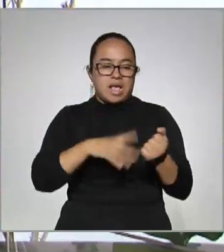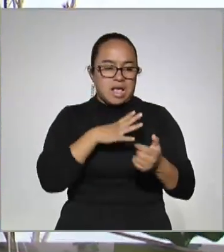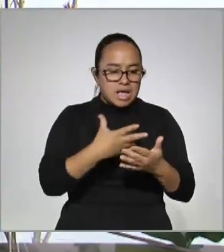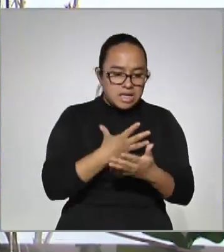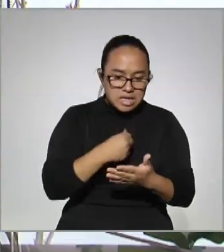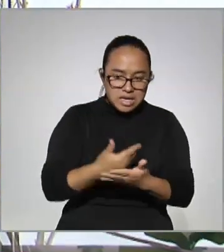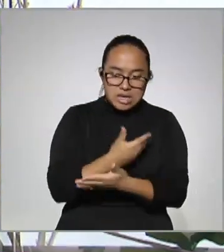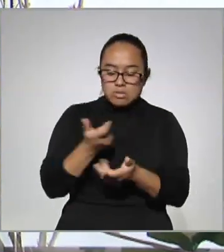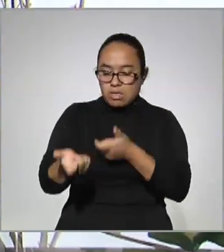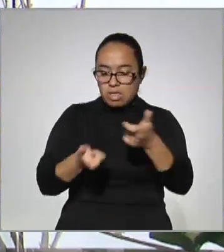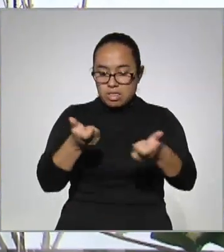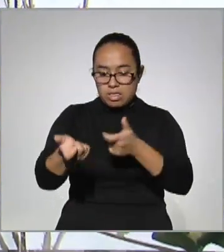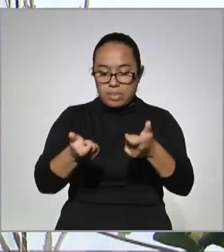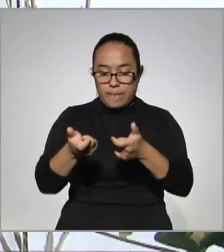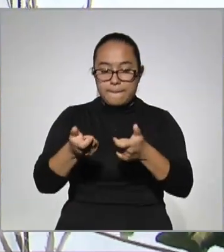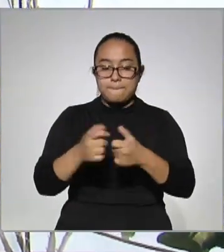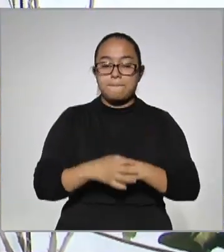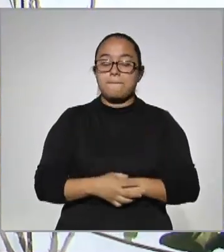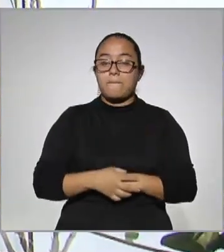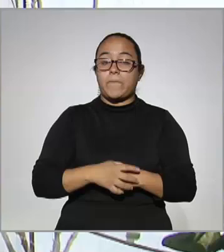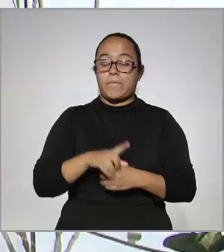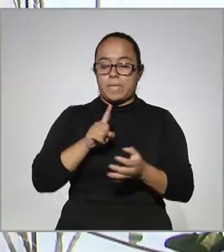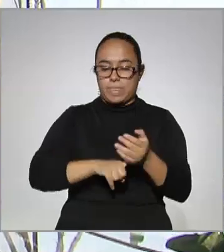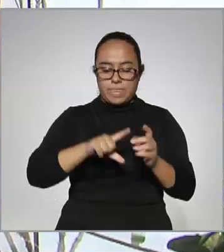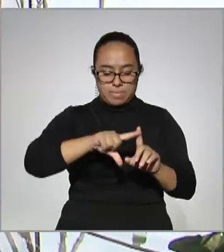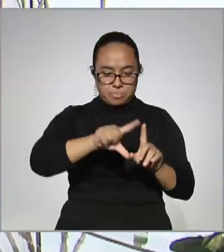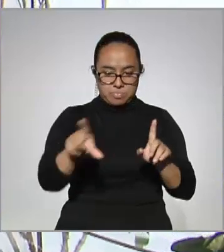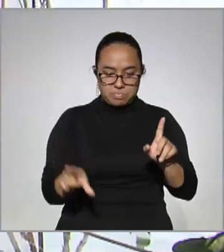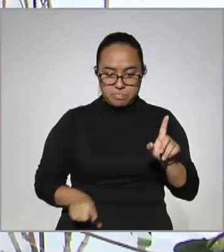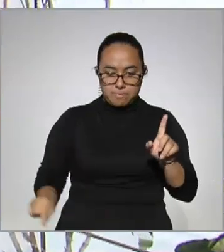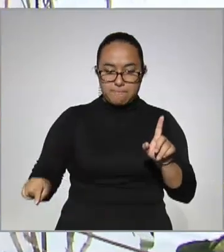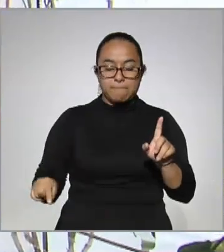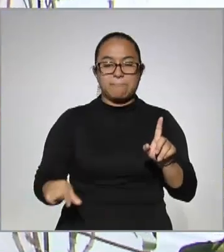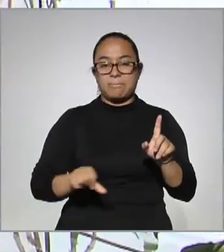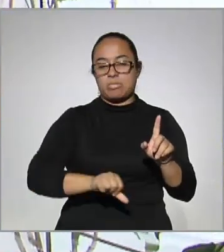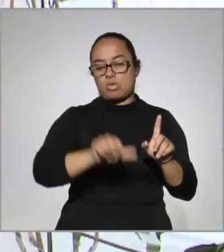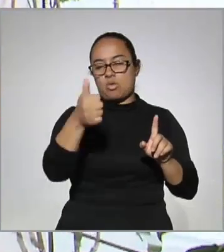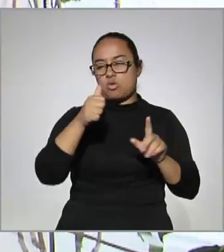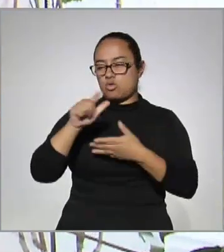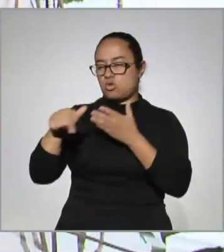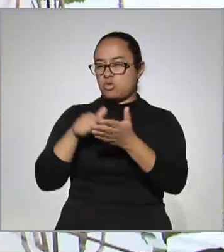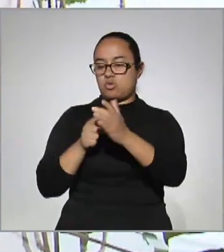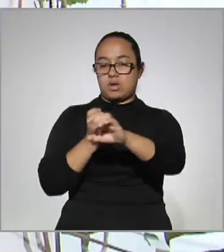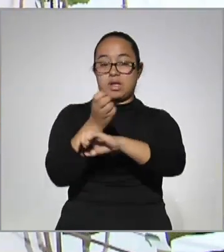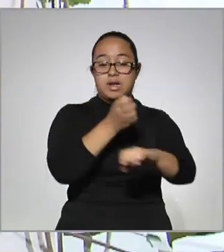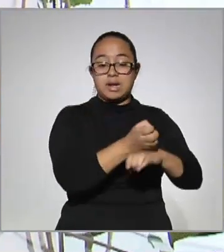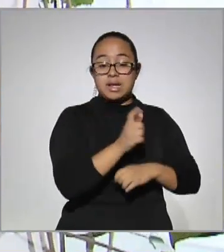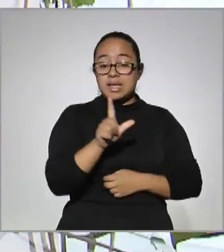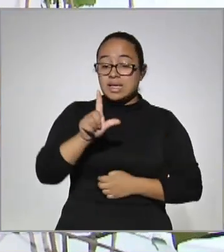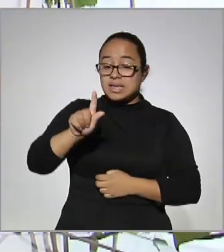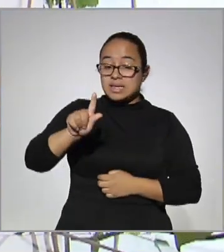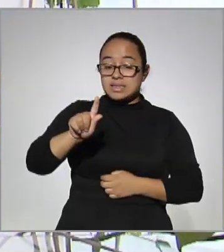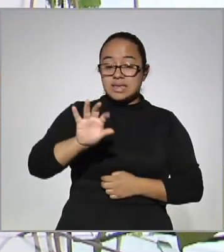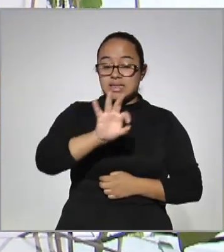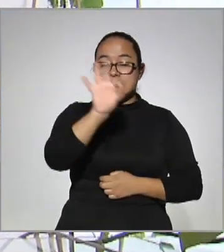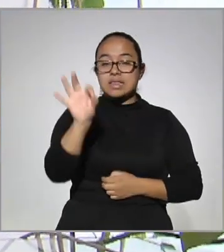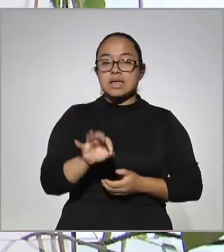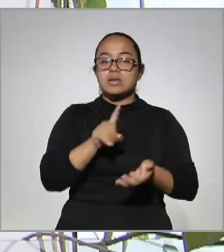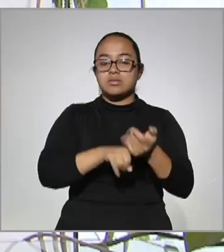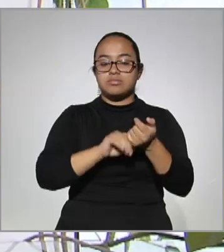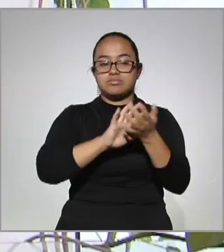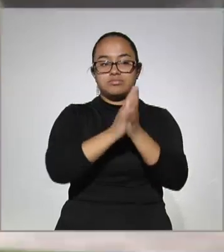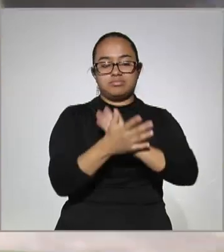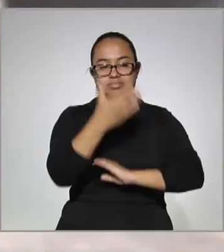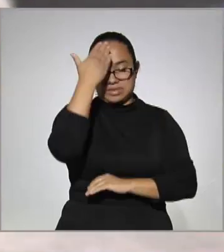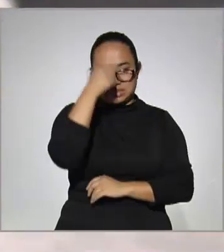que en el interior de la República, en otros estados, el 70% representan los